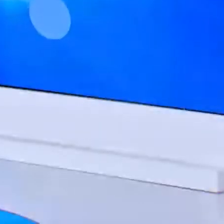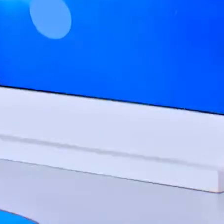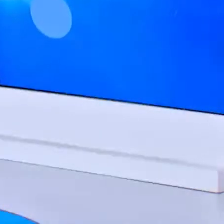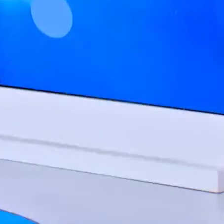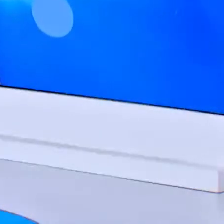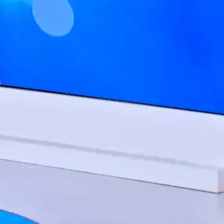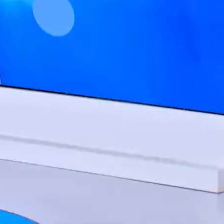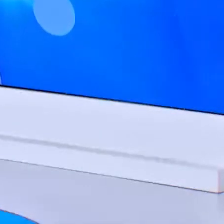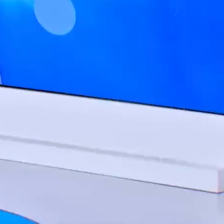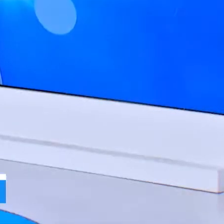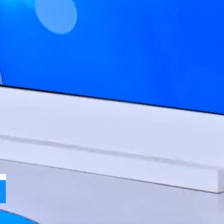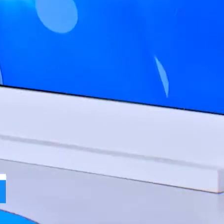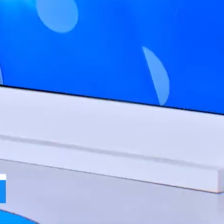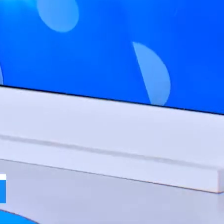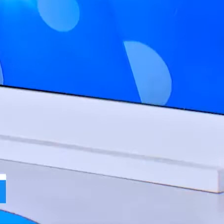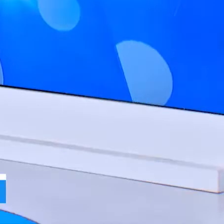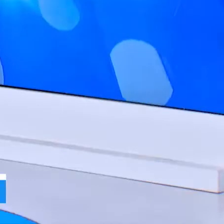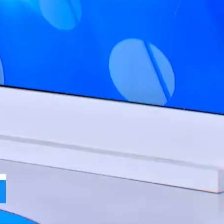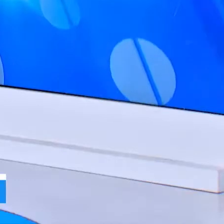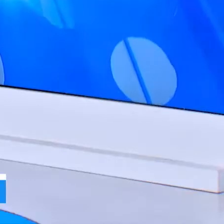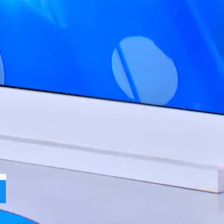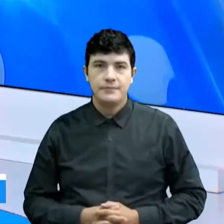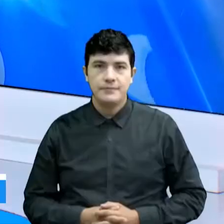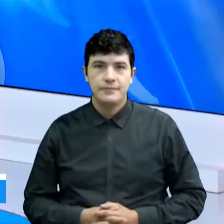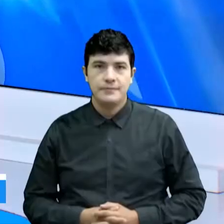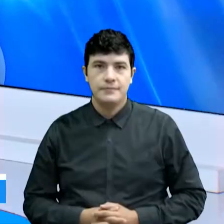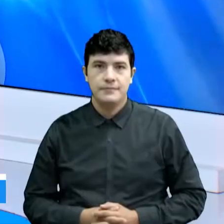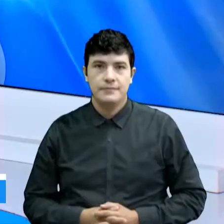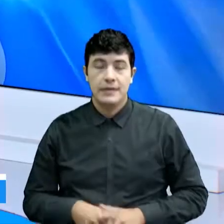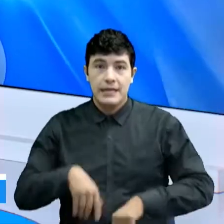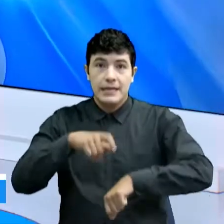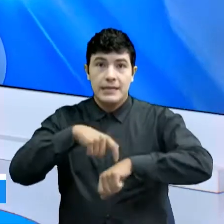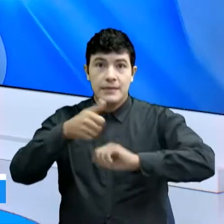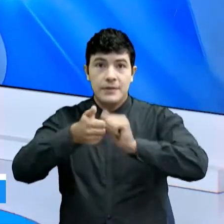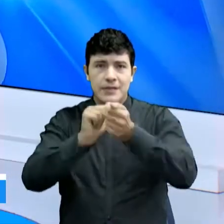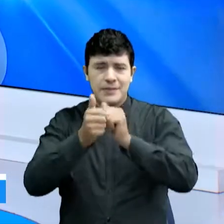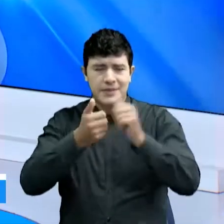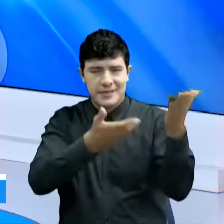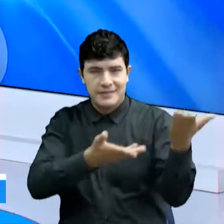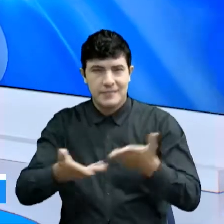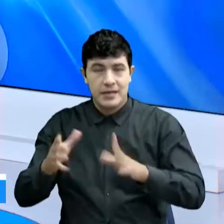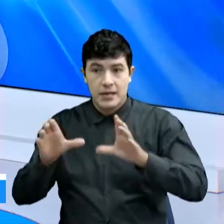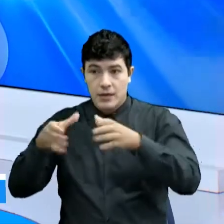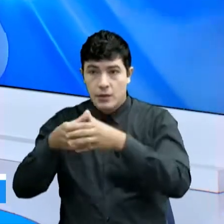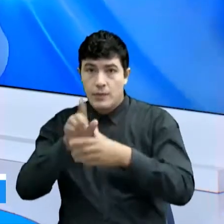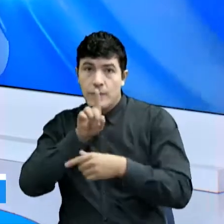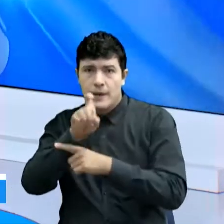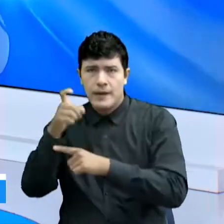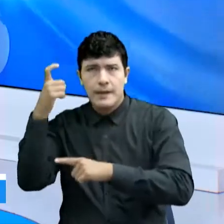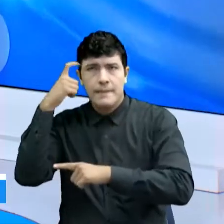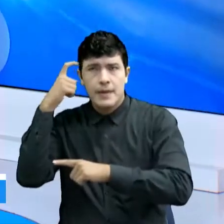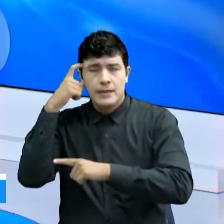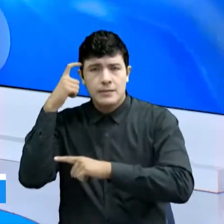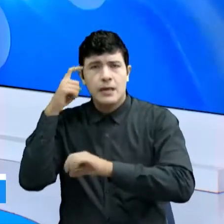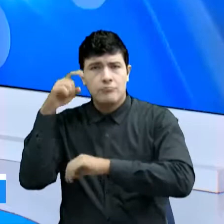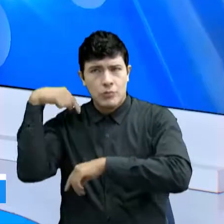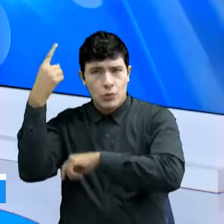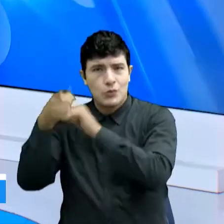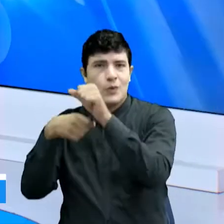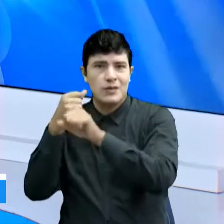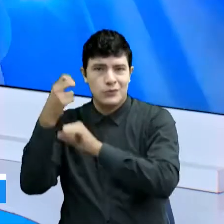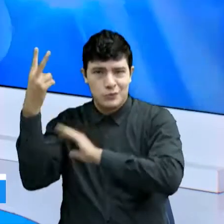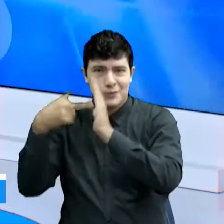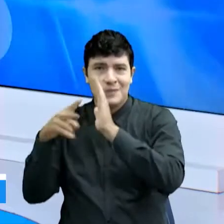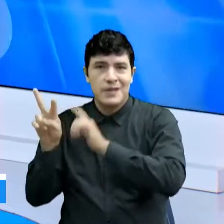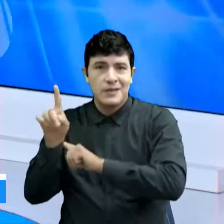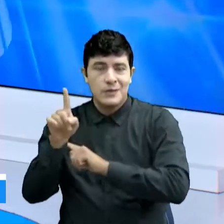Hora de los deportes en el Oriente Colombiano, bienvenidos. En Atlético Bucaramanga ya se empiezan a tomar decisiones pensando en el 2021. Varios jugadores le confirmaron